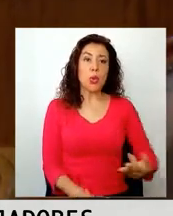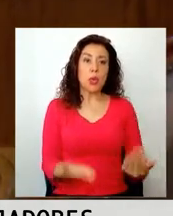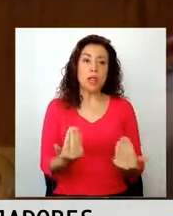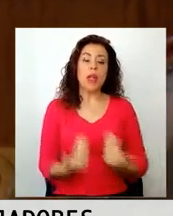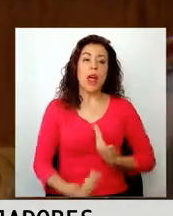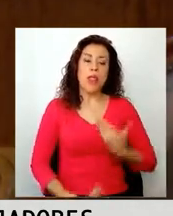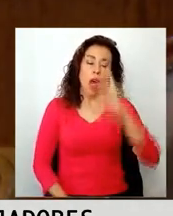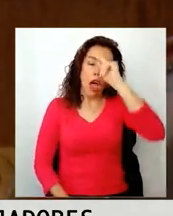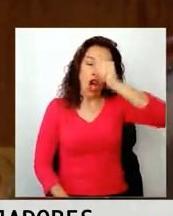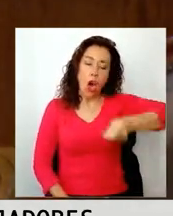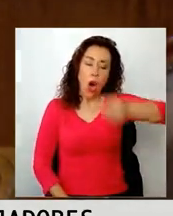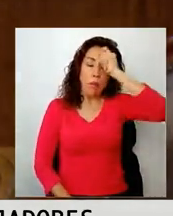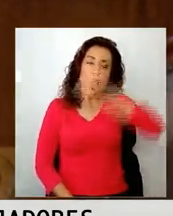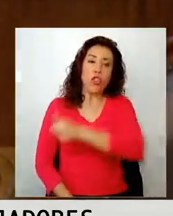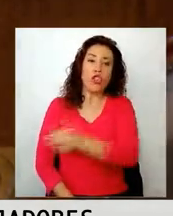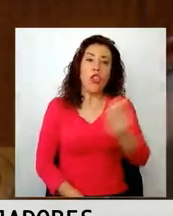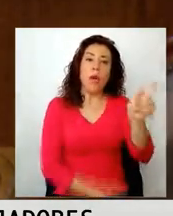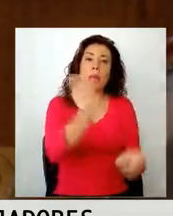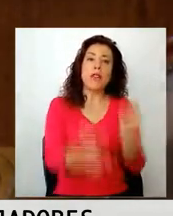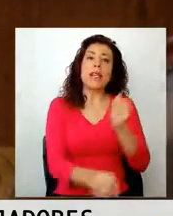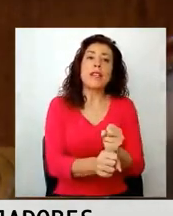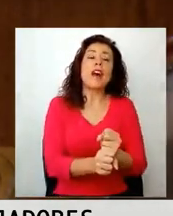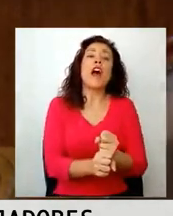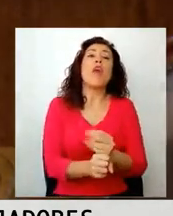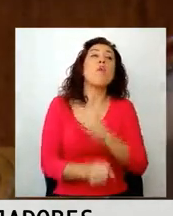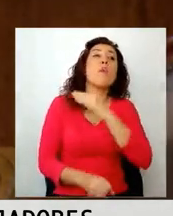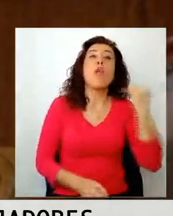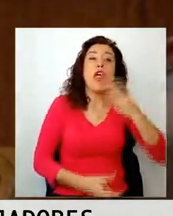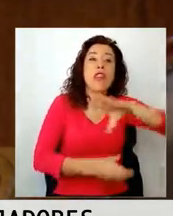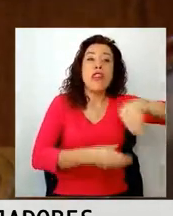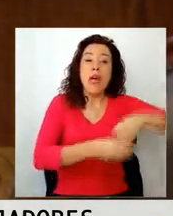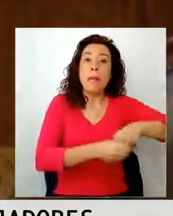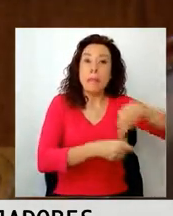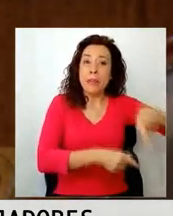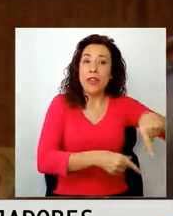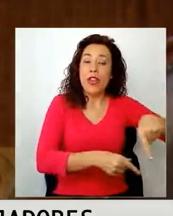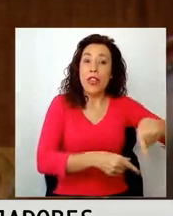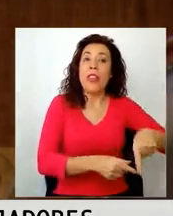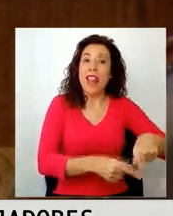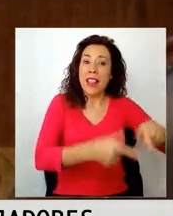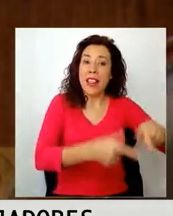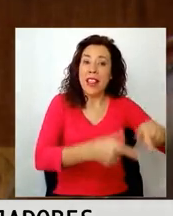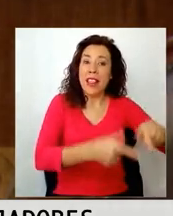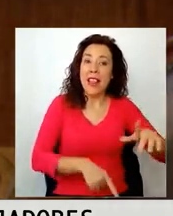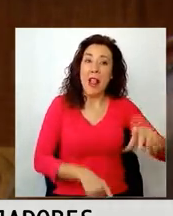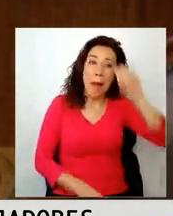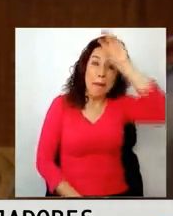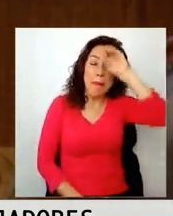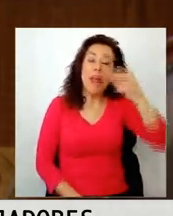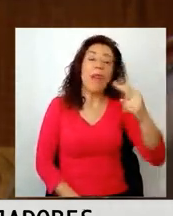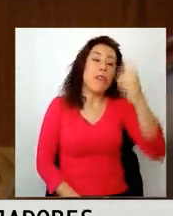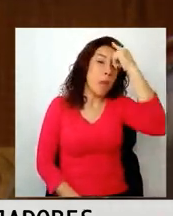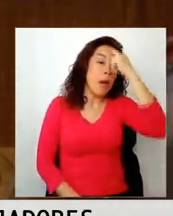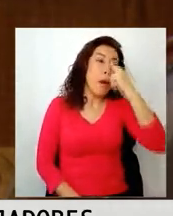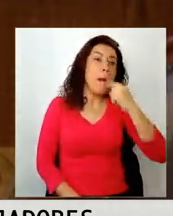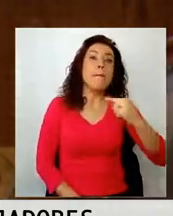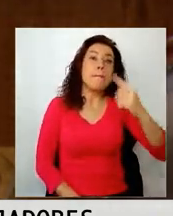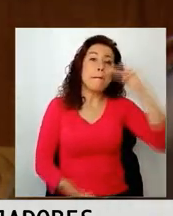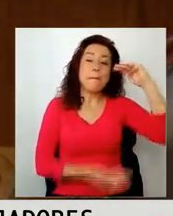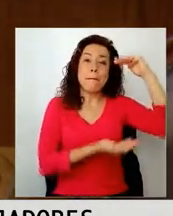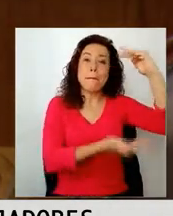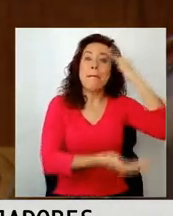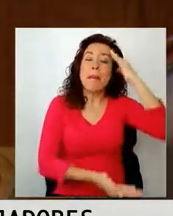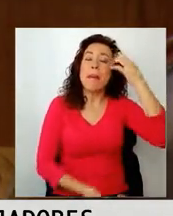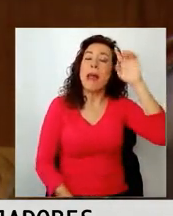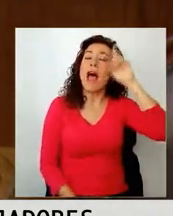a todos los trabajadores que fallecieron dentro de la división o cumpliendo funciones para ella eligiendo un Memorial que los recuerde De tal suerte de